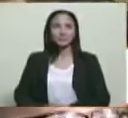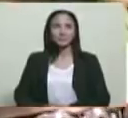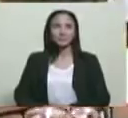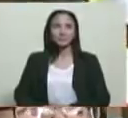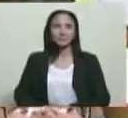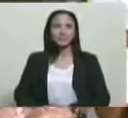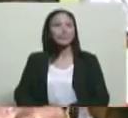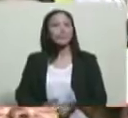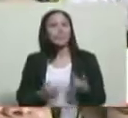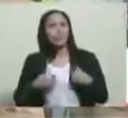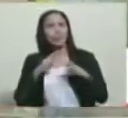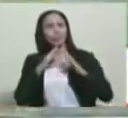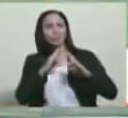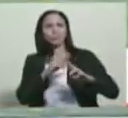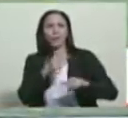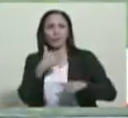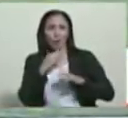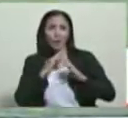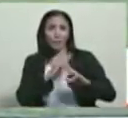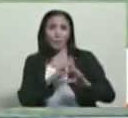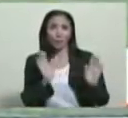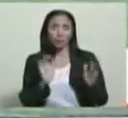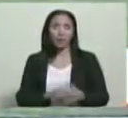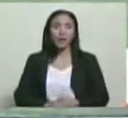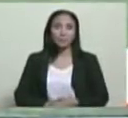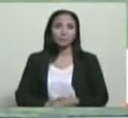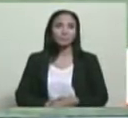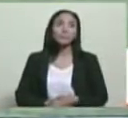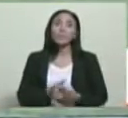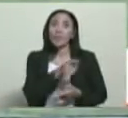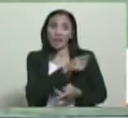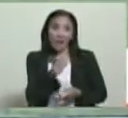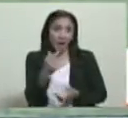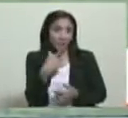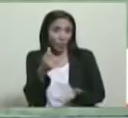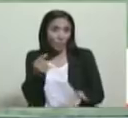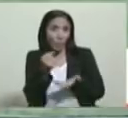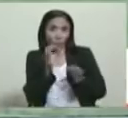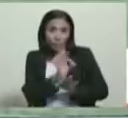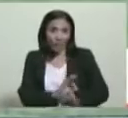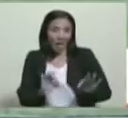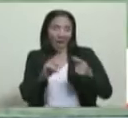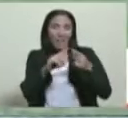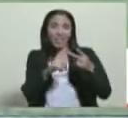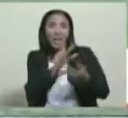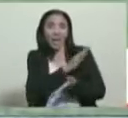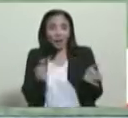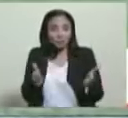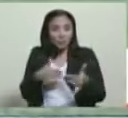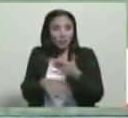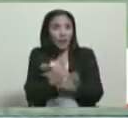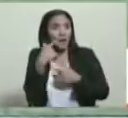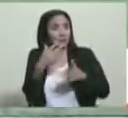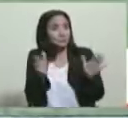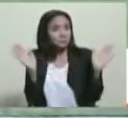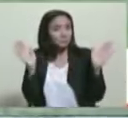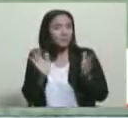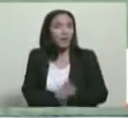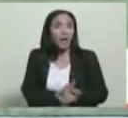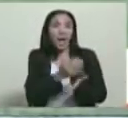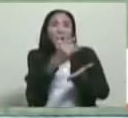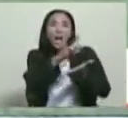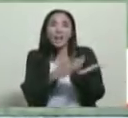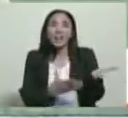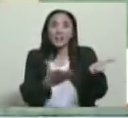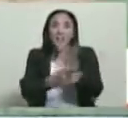Yo le respondí a la consigna, el que no quiera bono, ni quiera CLAP, que se escriba en una lista